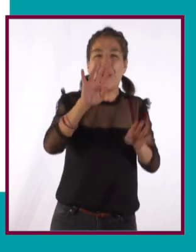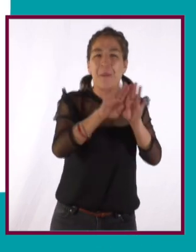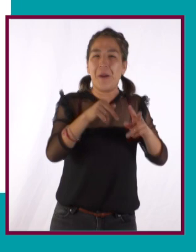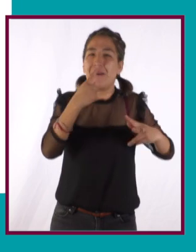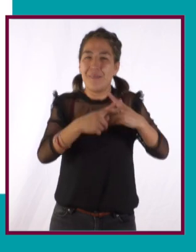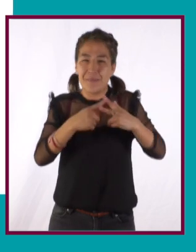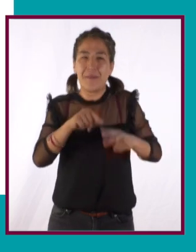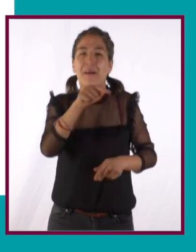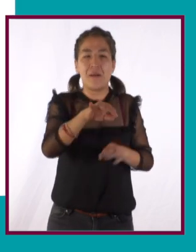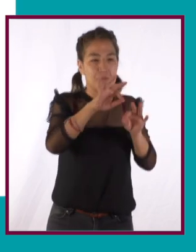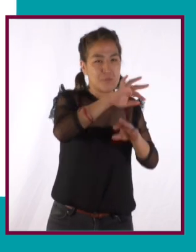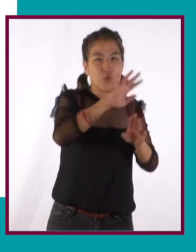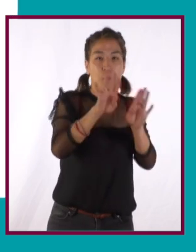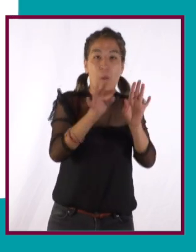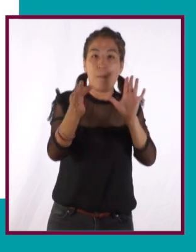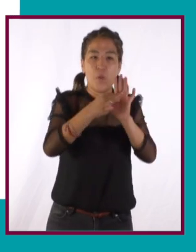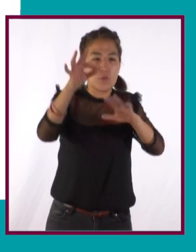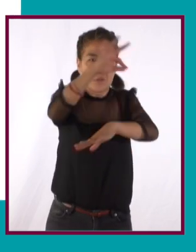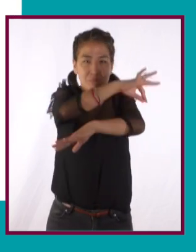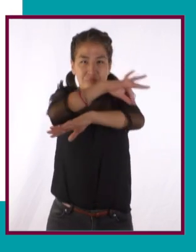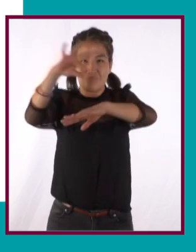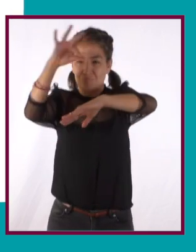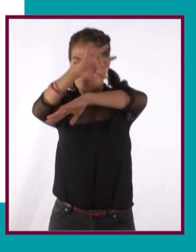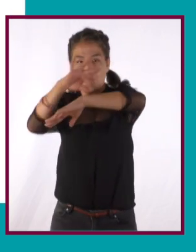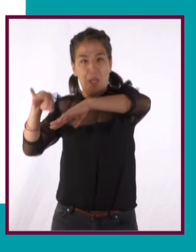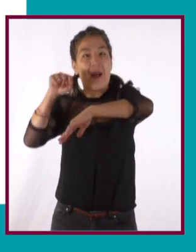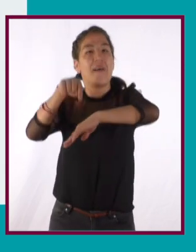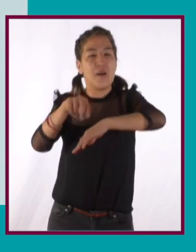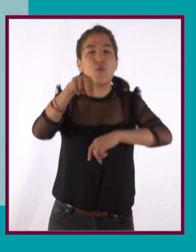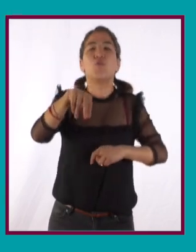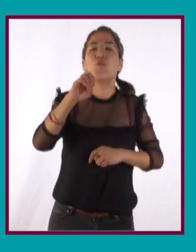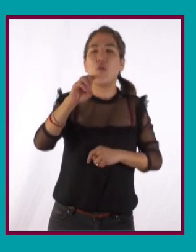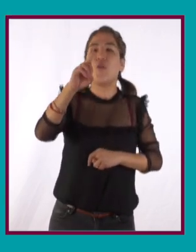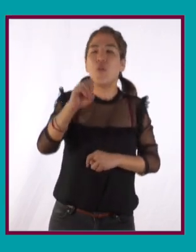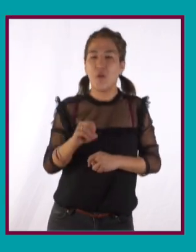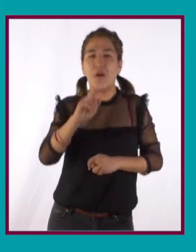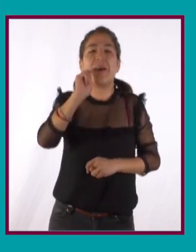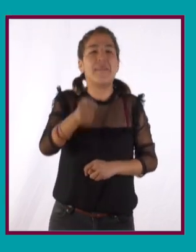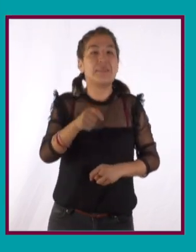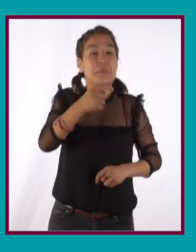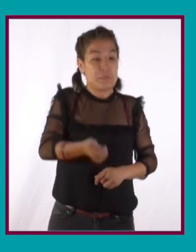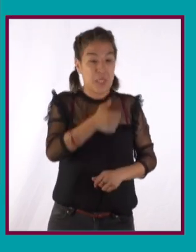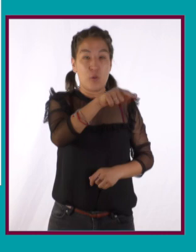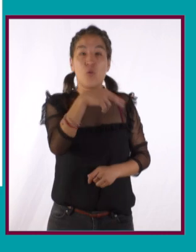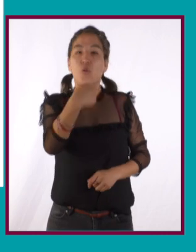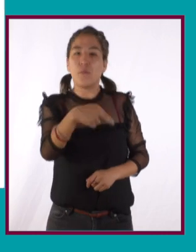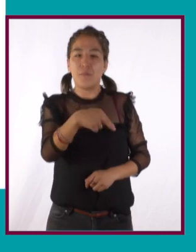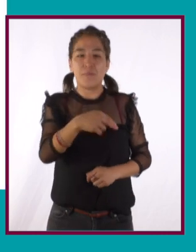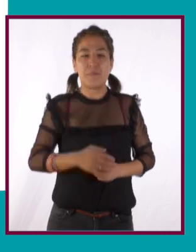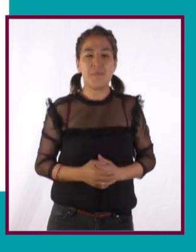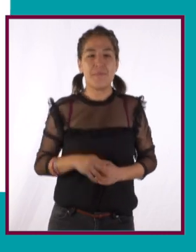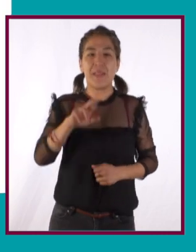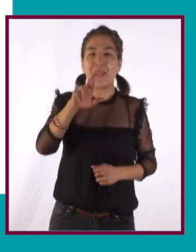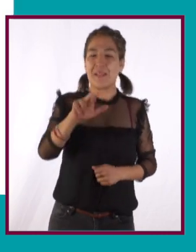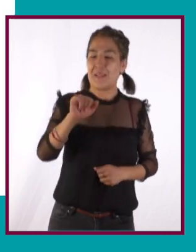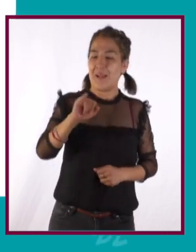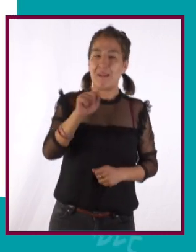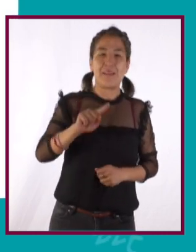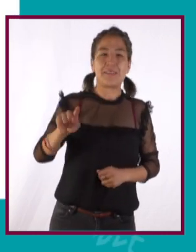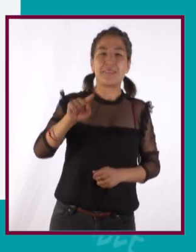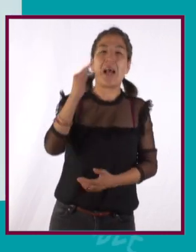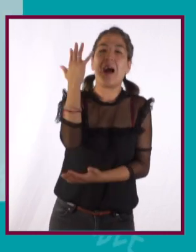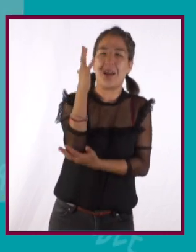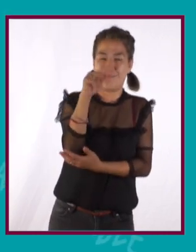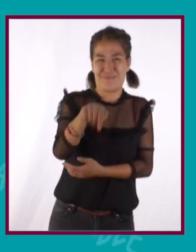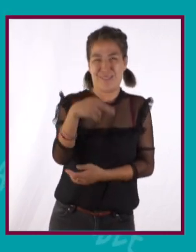un grafo o un árbol, cada jugada es representada por un nodo. La primera jugada recibe el nombre de raíz del